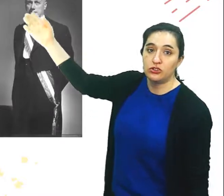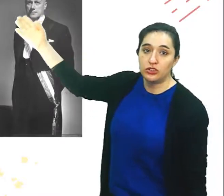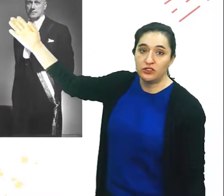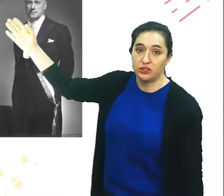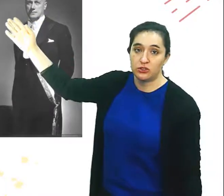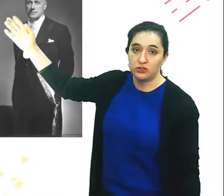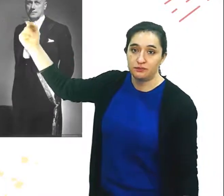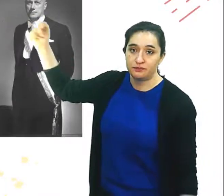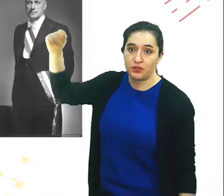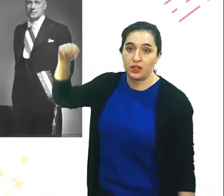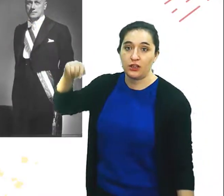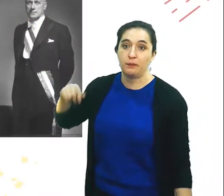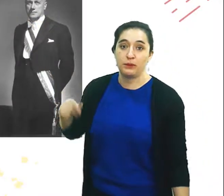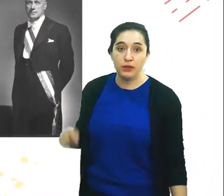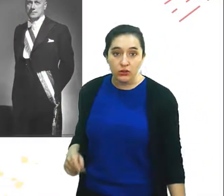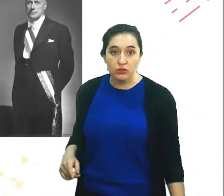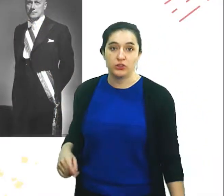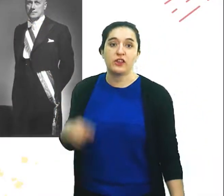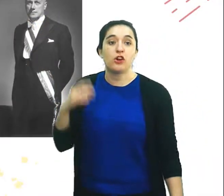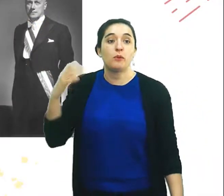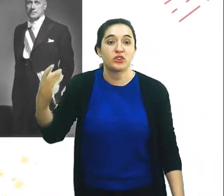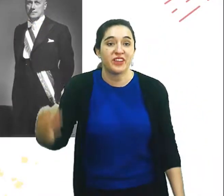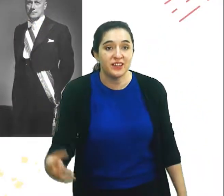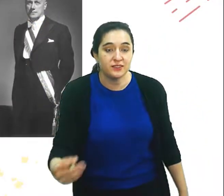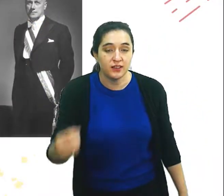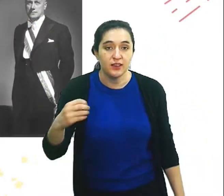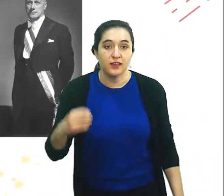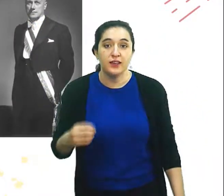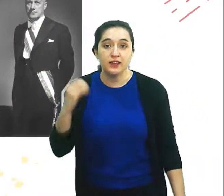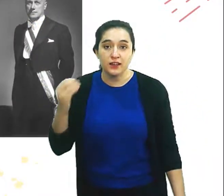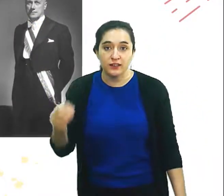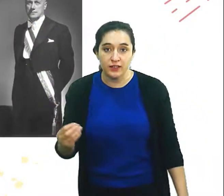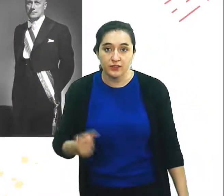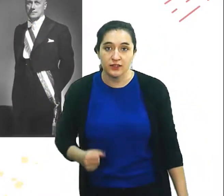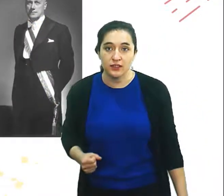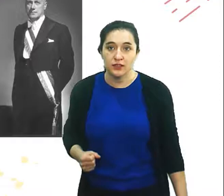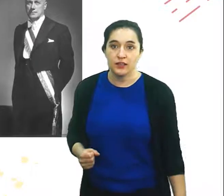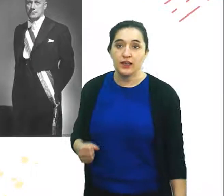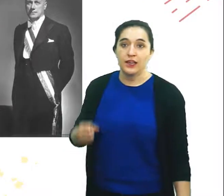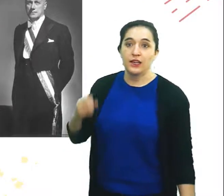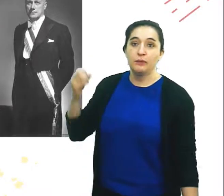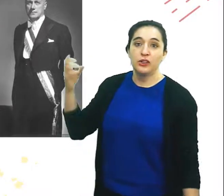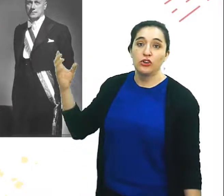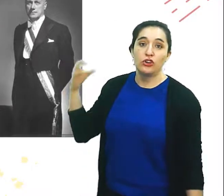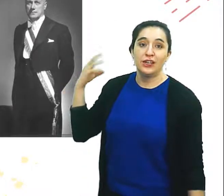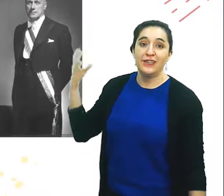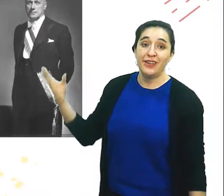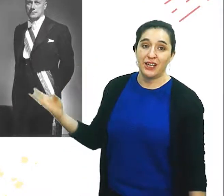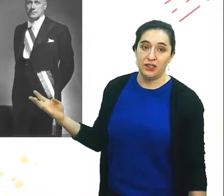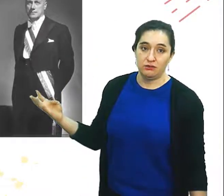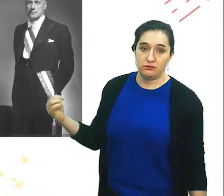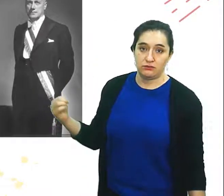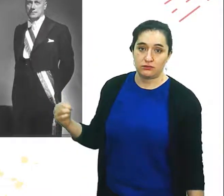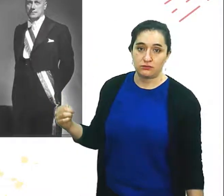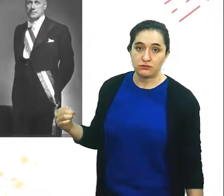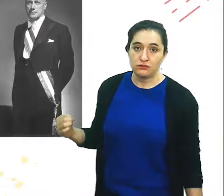periodo conservador, que es el primero, donde Diego Portales es relevante, el periodo